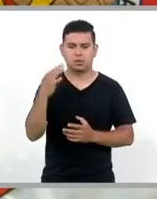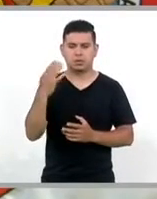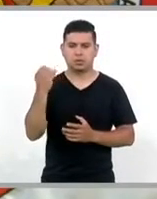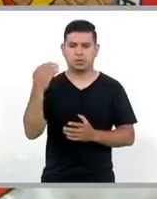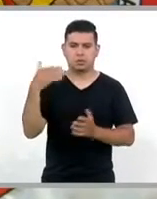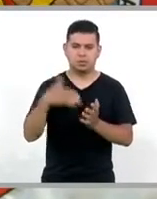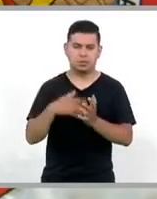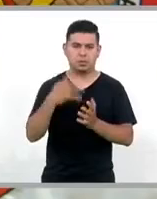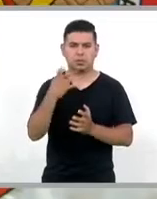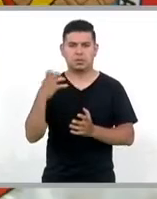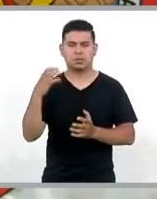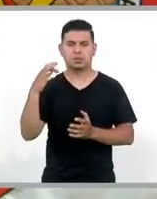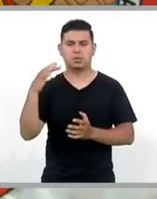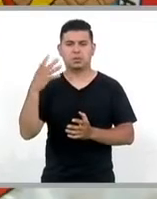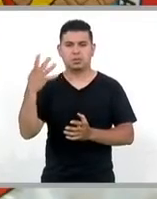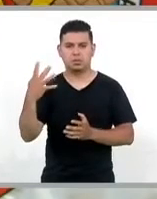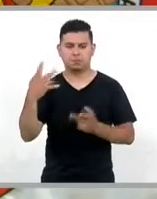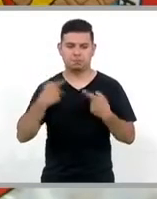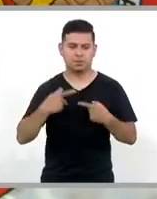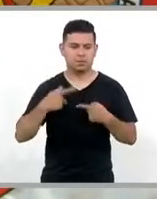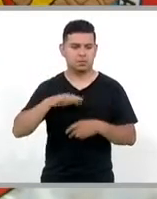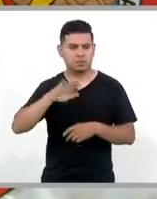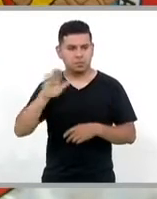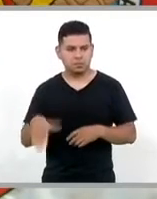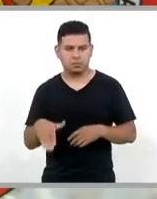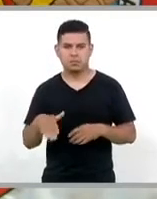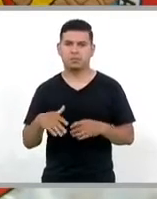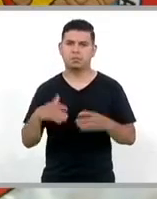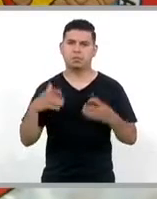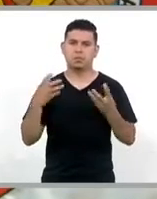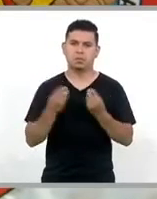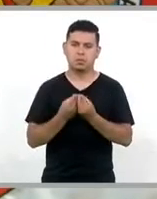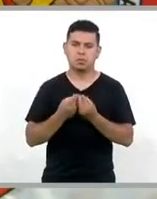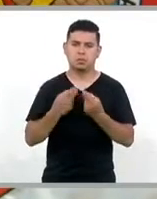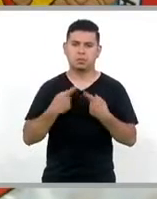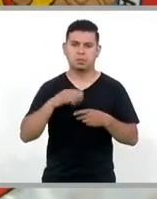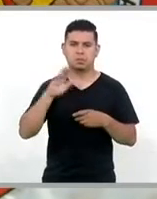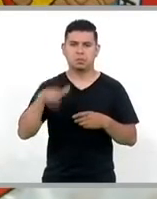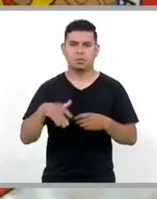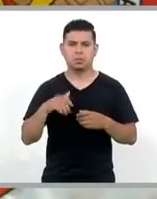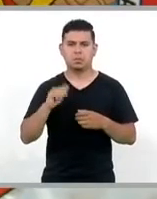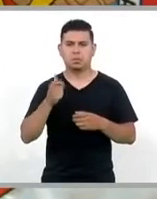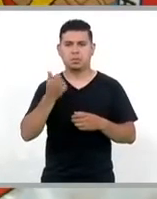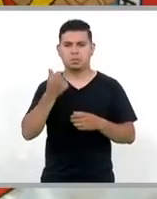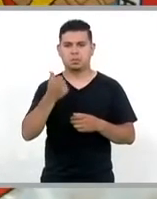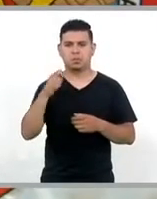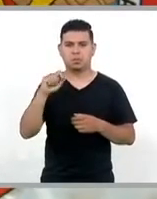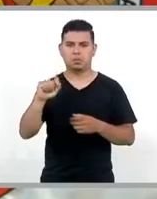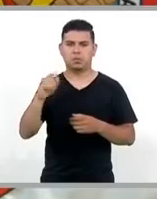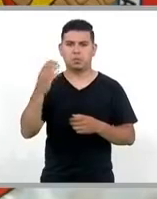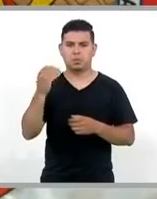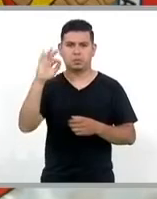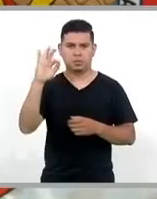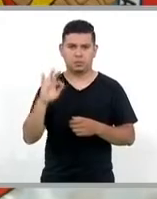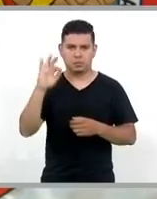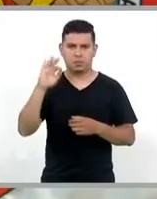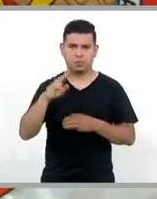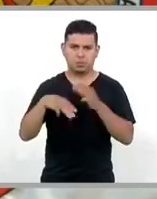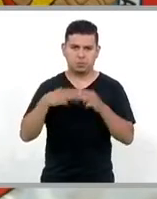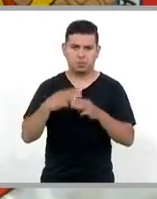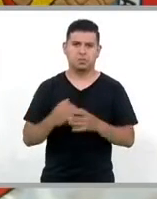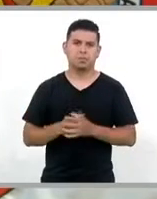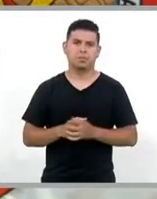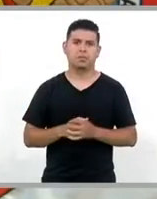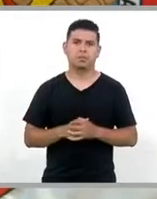mil 434 defunciones con una tasa de letalidad del 6.9 por ciento en el